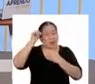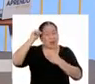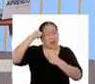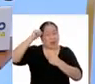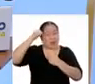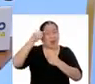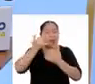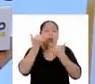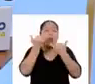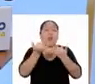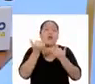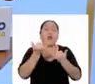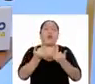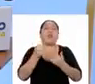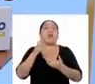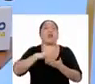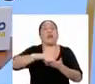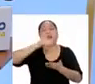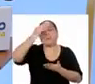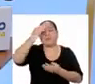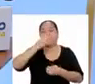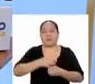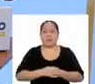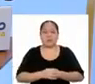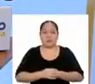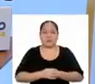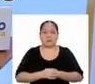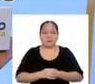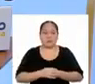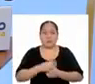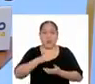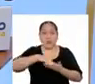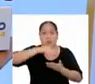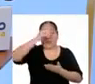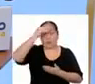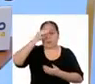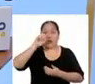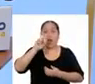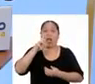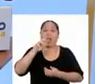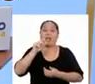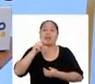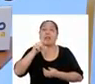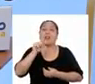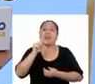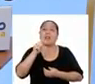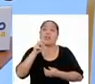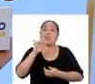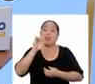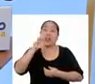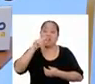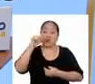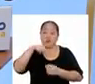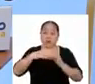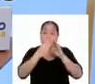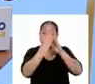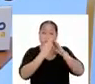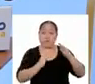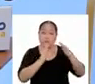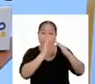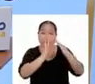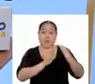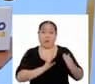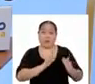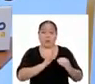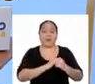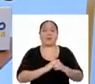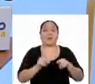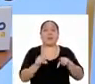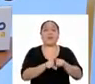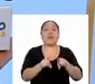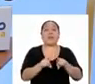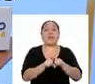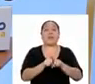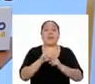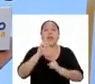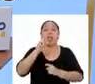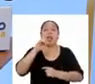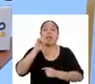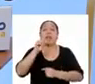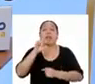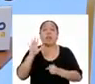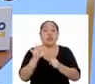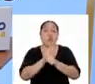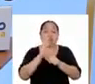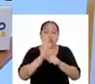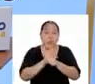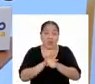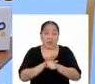hoy. Hemos aprendido a calcular el área lateral de una pirámide, también el área total y el